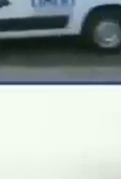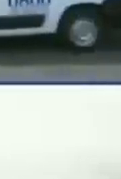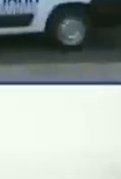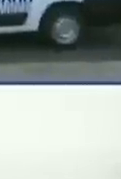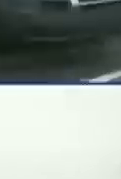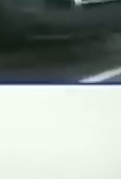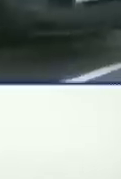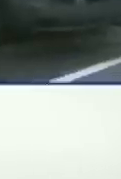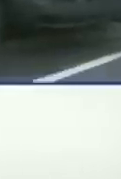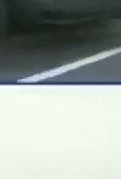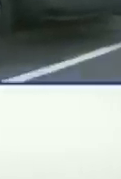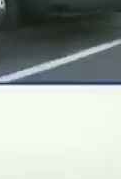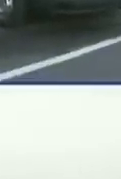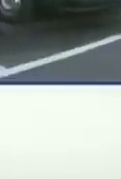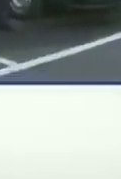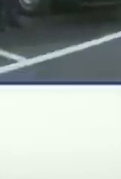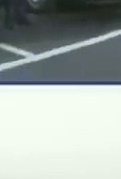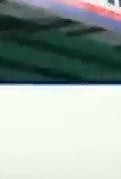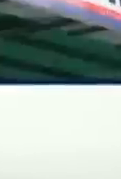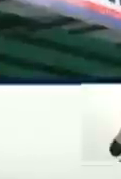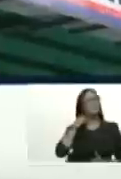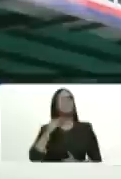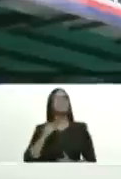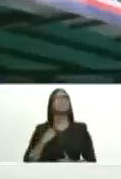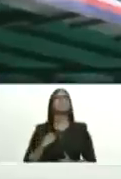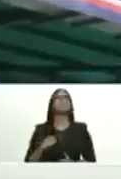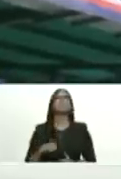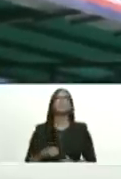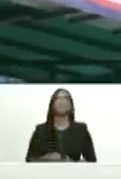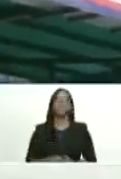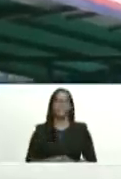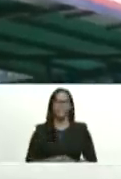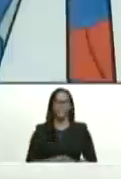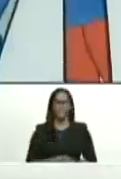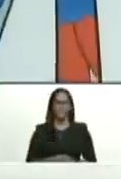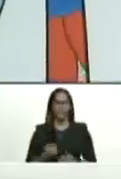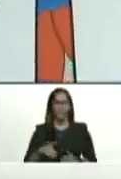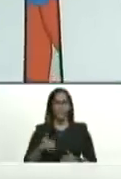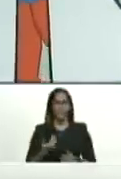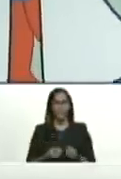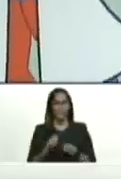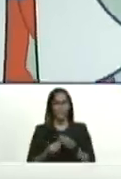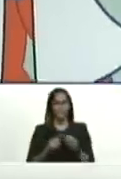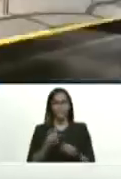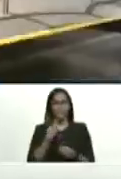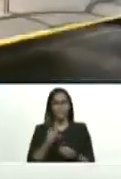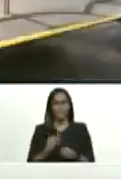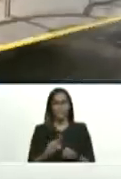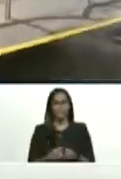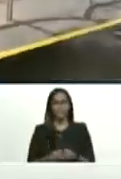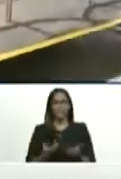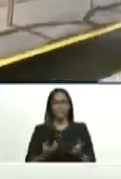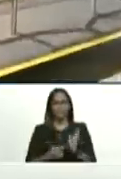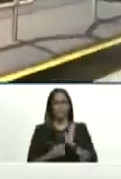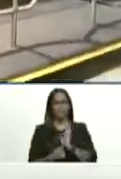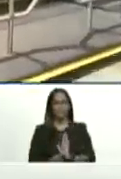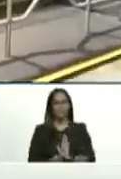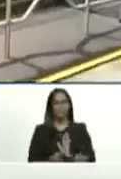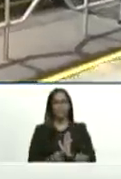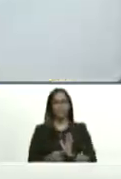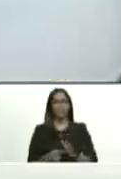efecto imitación, si lo pudiéramos decir así, generar el efecto imitación